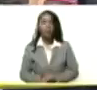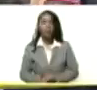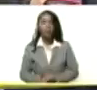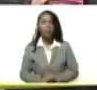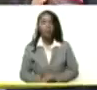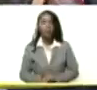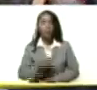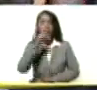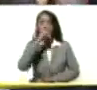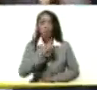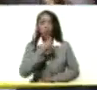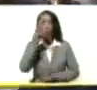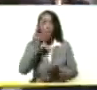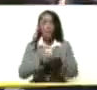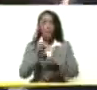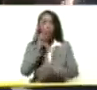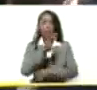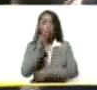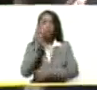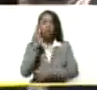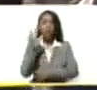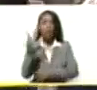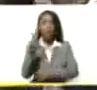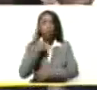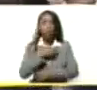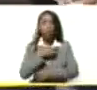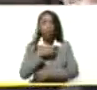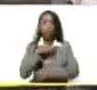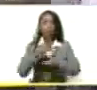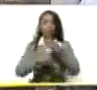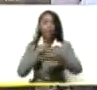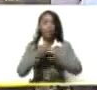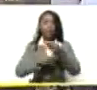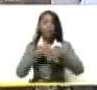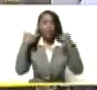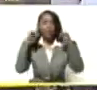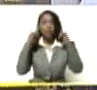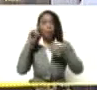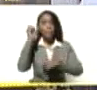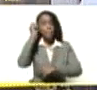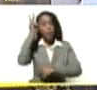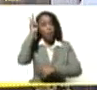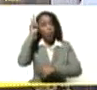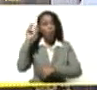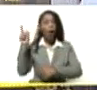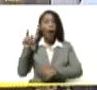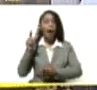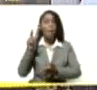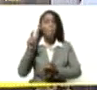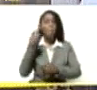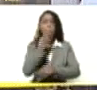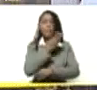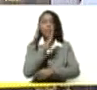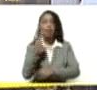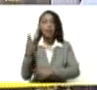En el año 2023 estaremos conmemorando en Perú el bicentenario de Junín,